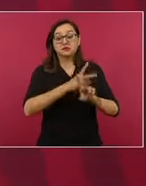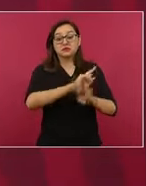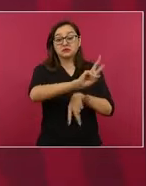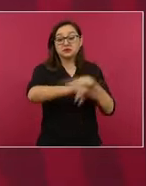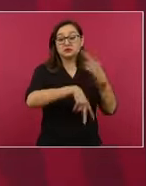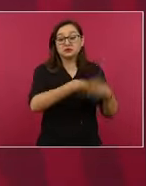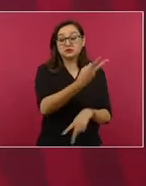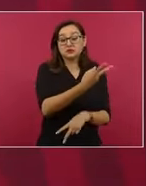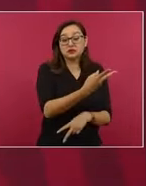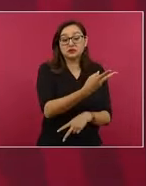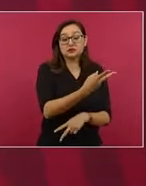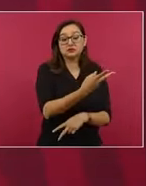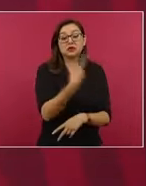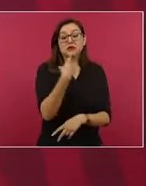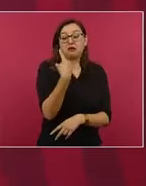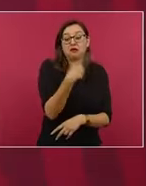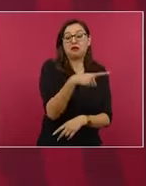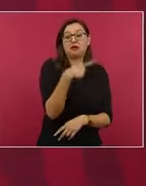y